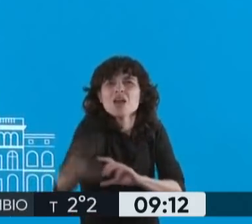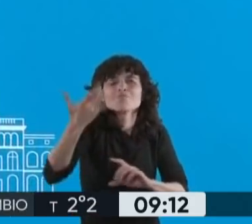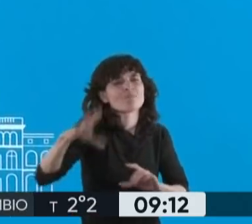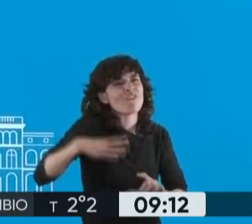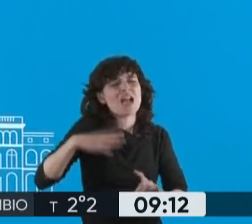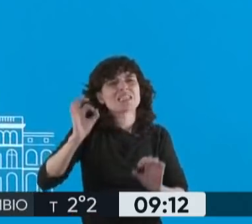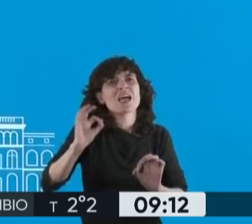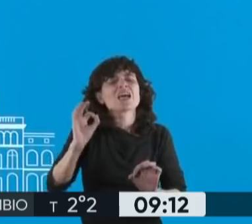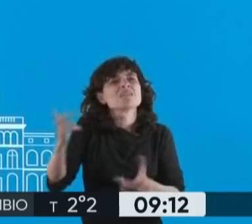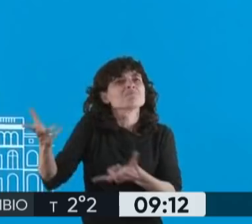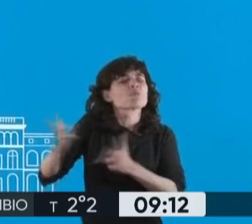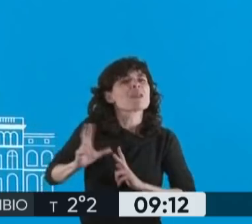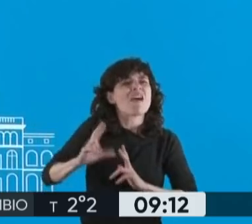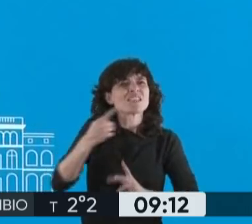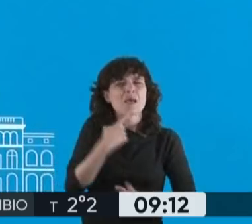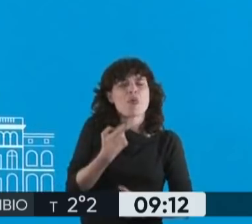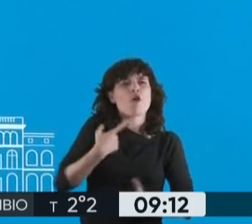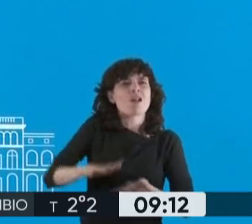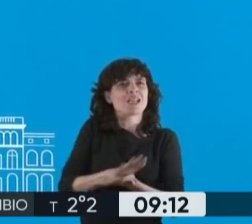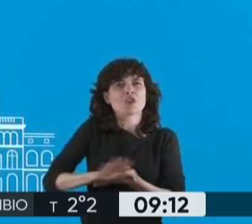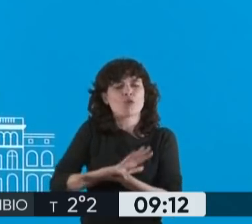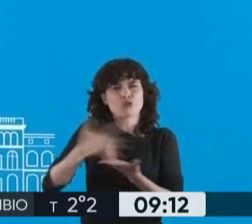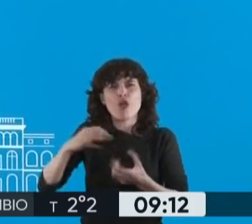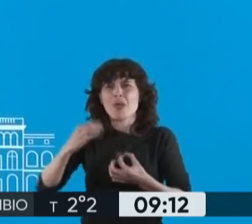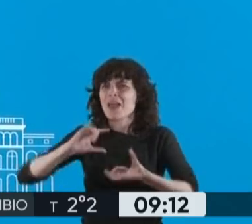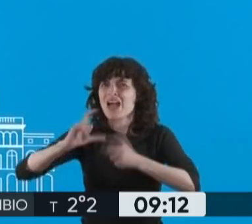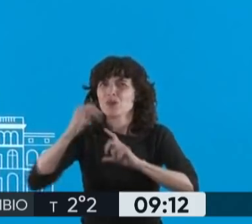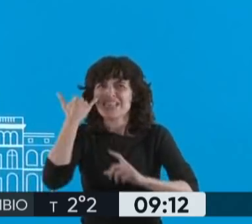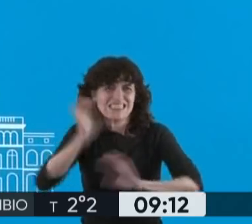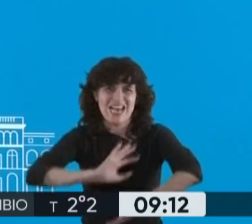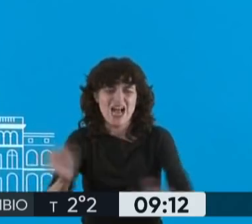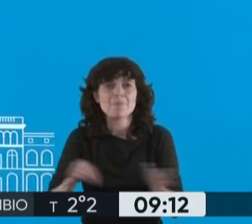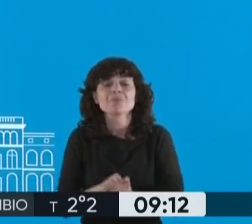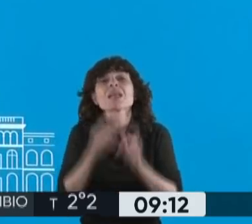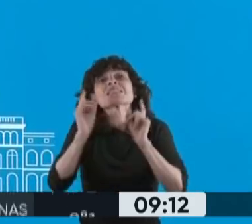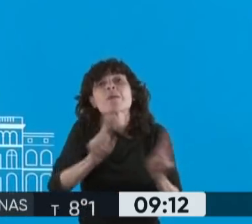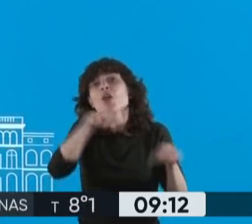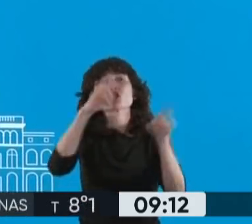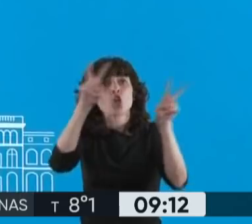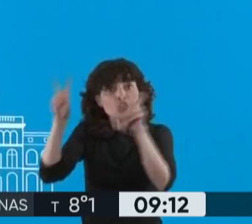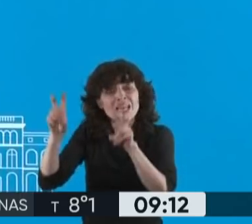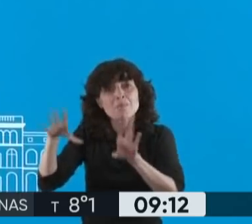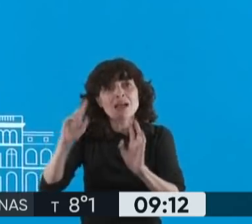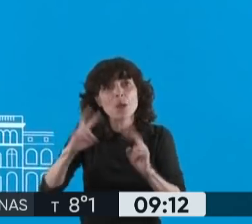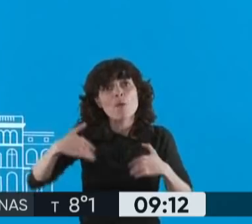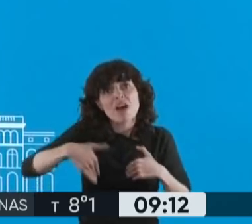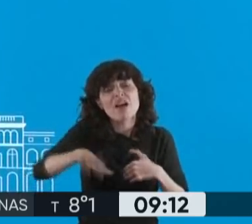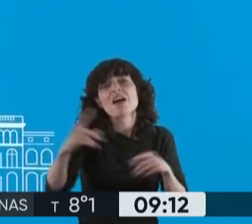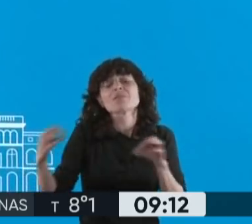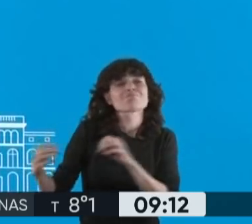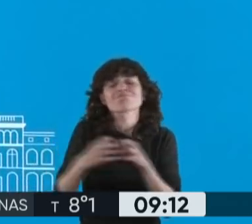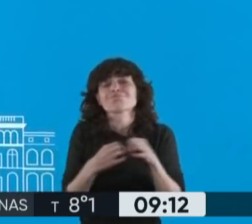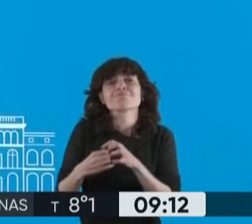hay que solucionarlo de alguna manera. Y así con otra cantidad de impuestos que habrá que ir viendo y que habrá que ir discutiendo en su momento. El presidente Biden